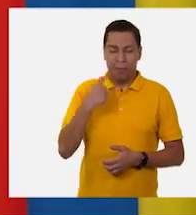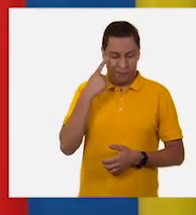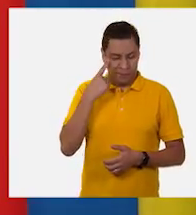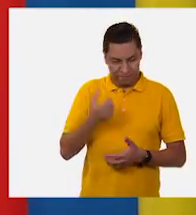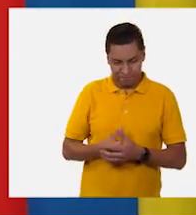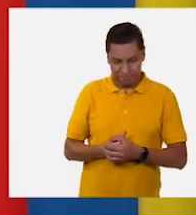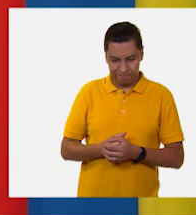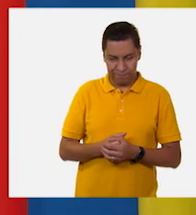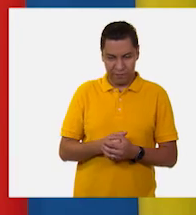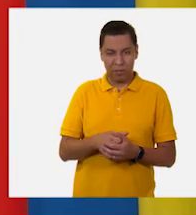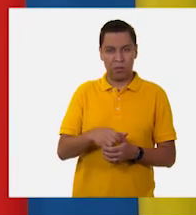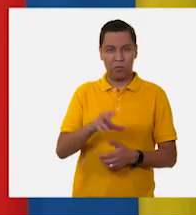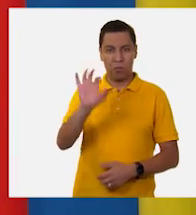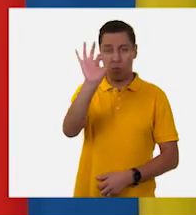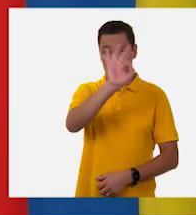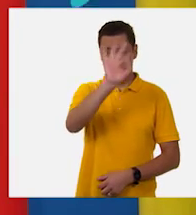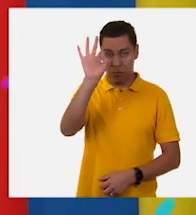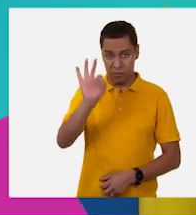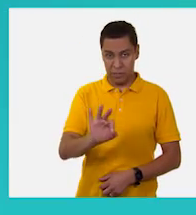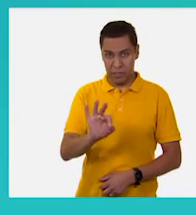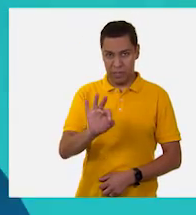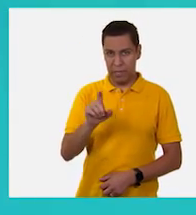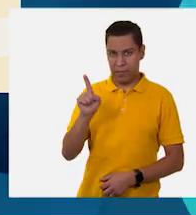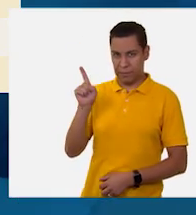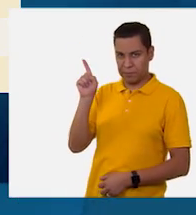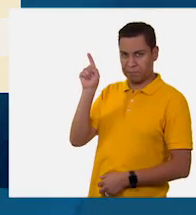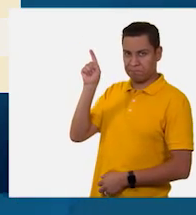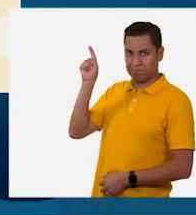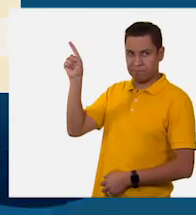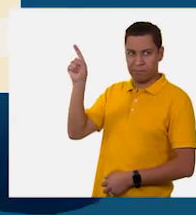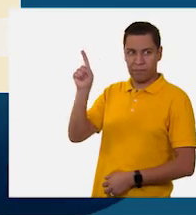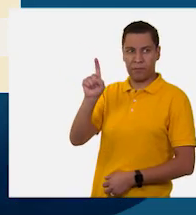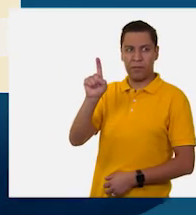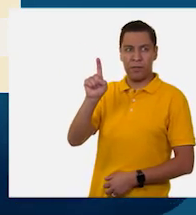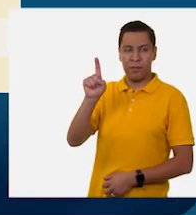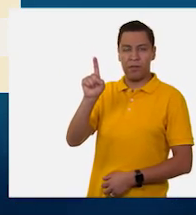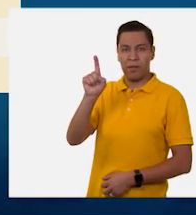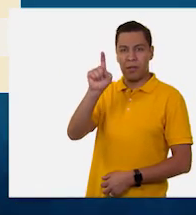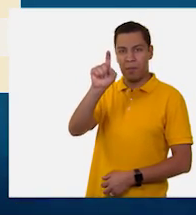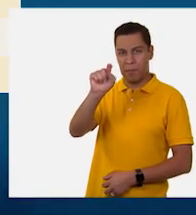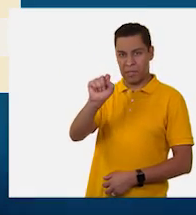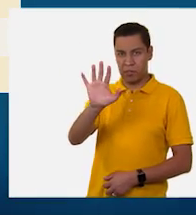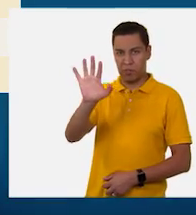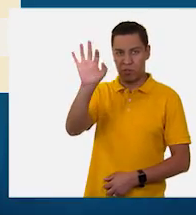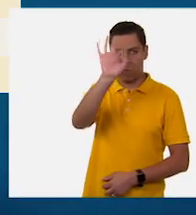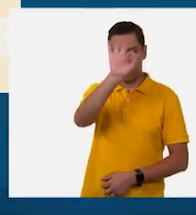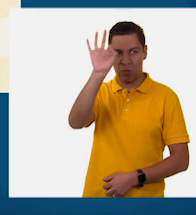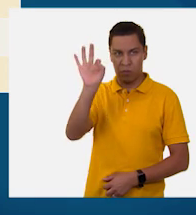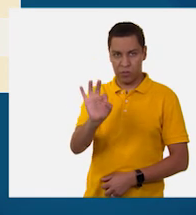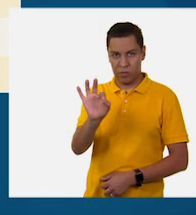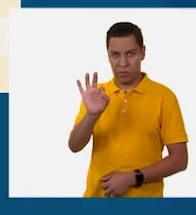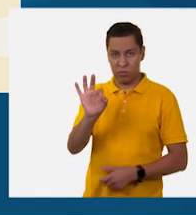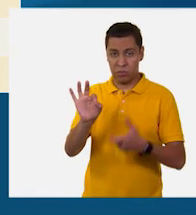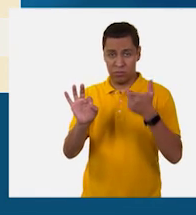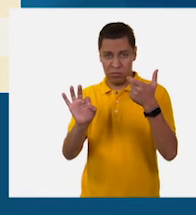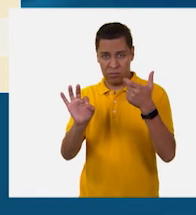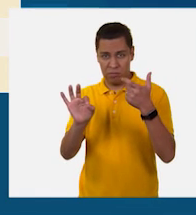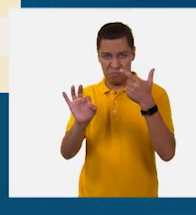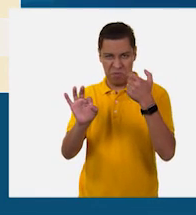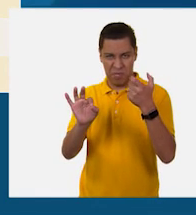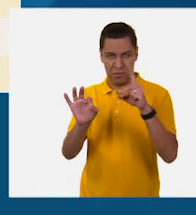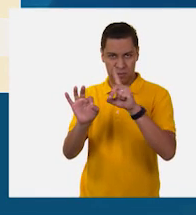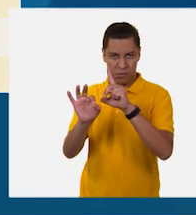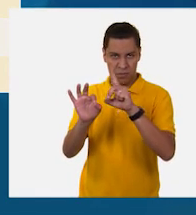Para poder calcular el porcentaje, mira, si el 25% de 100 pesos son 25 pesos, entonces